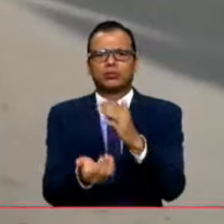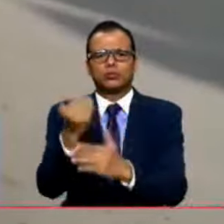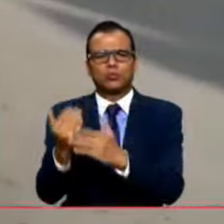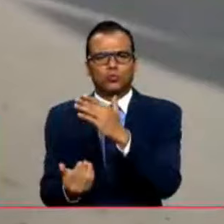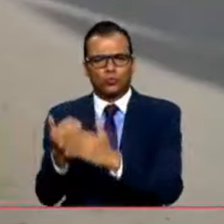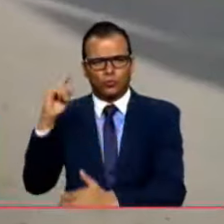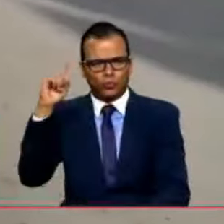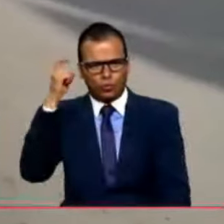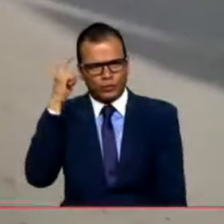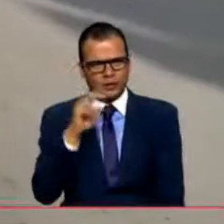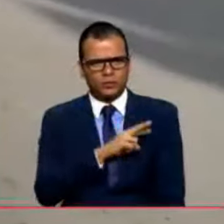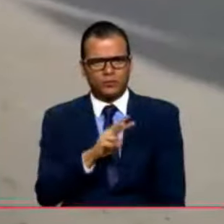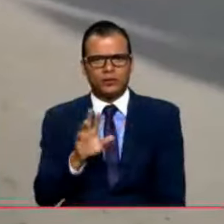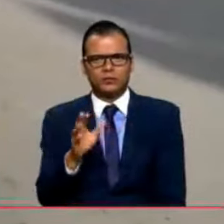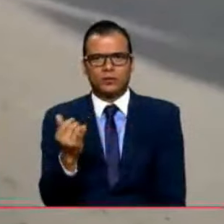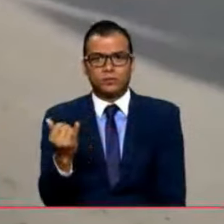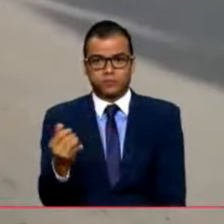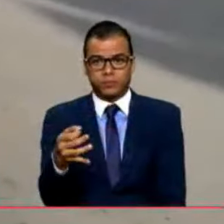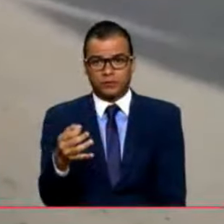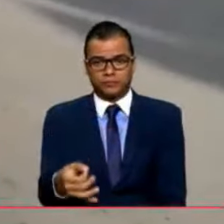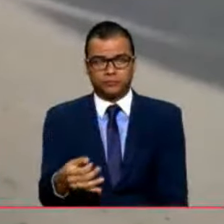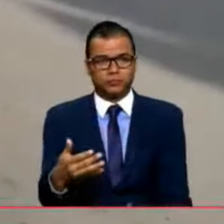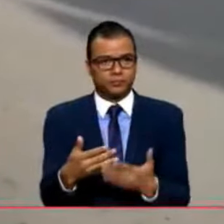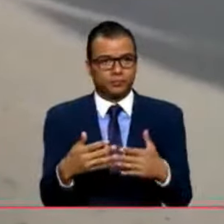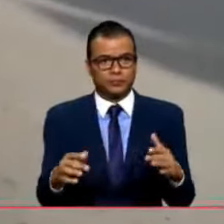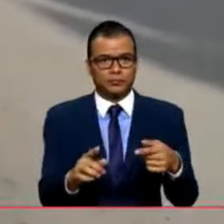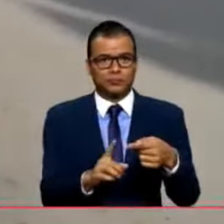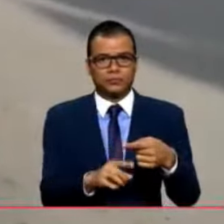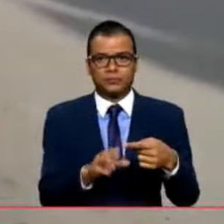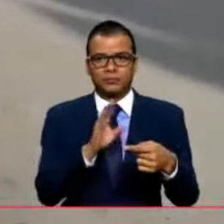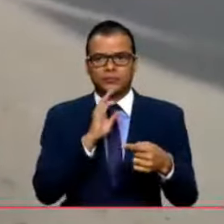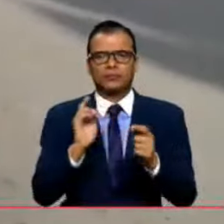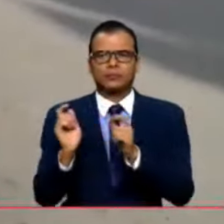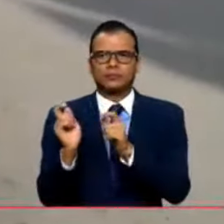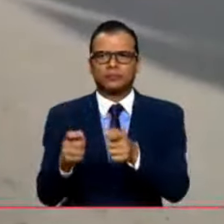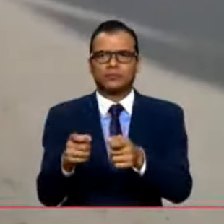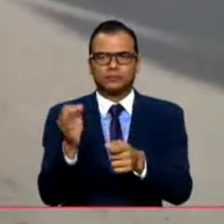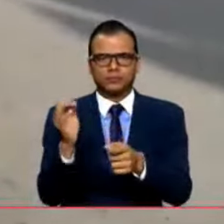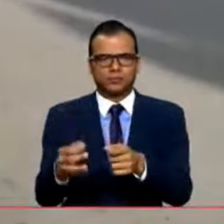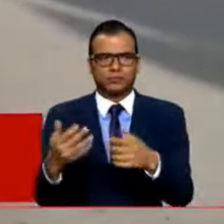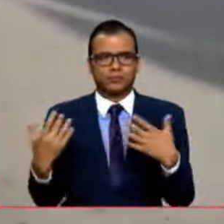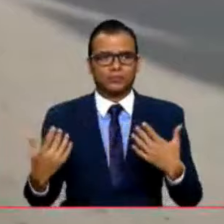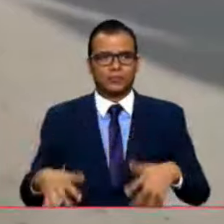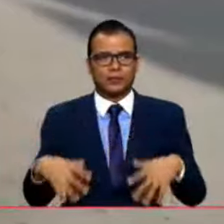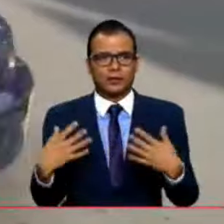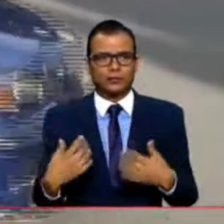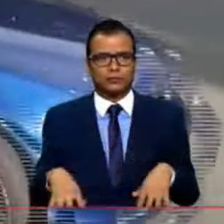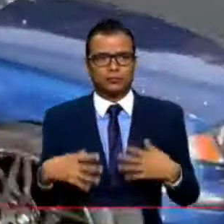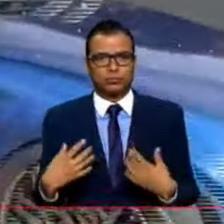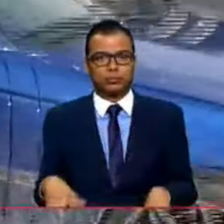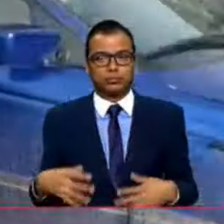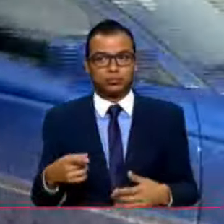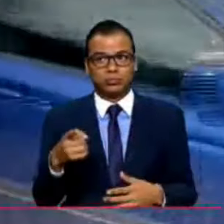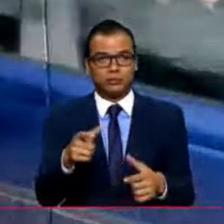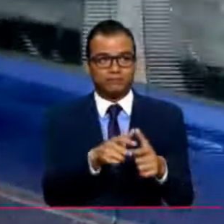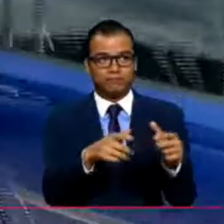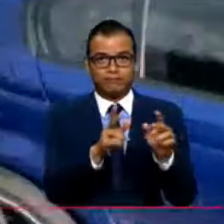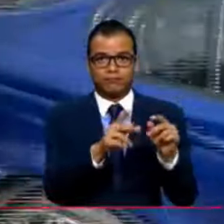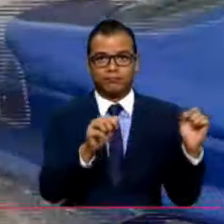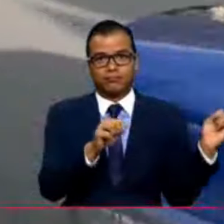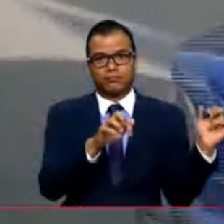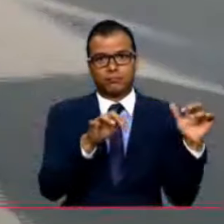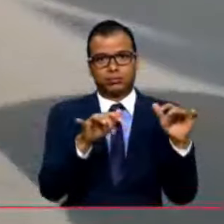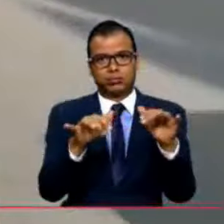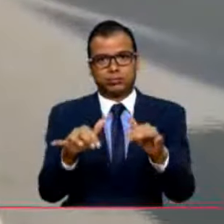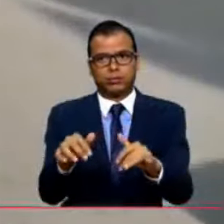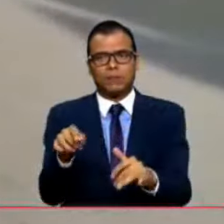Valle del Cauca, porque uno de los primeros en realizar este acto en una gran ceremonia, acompañado de centenares de personas